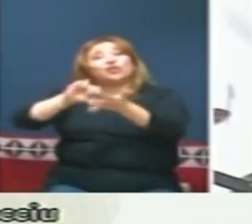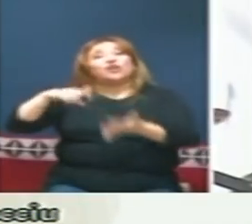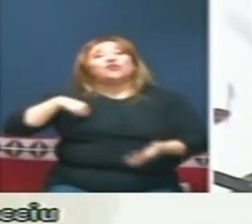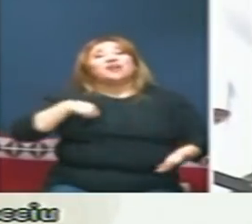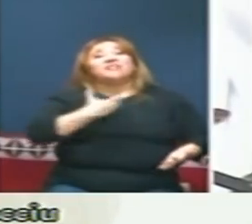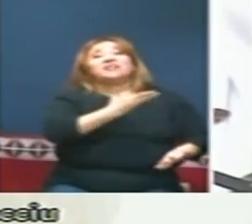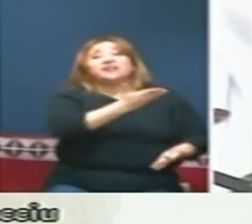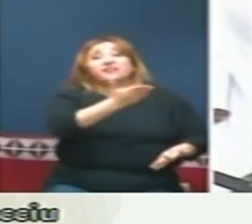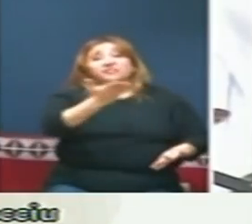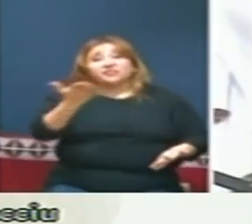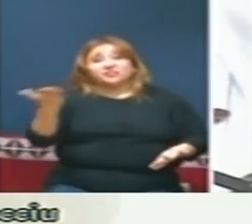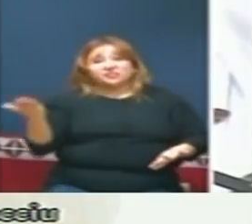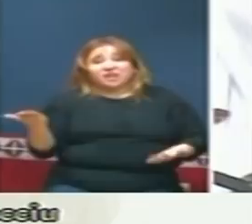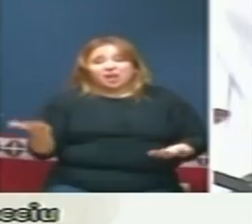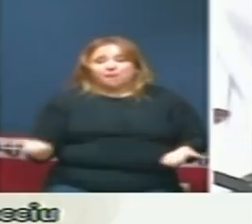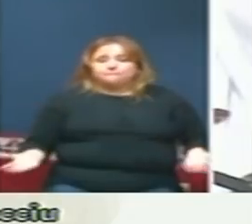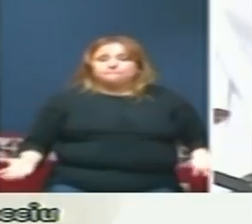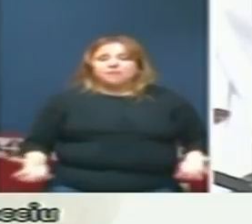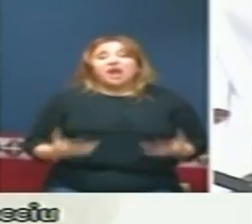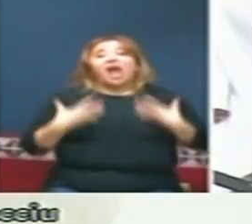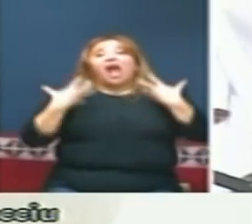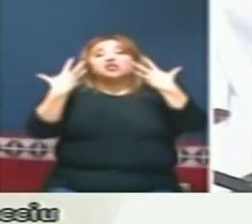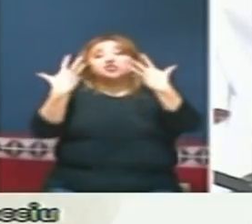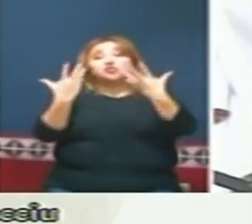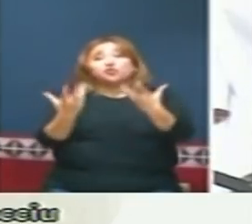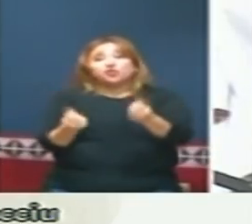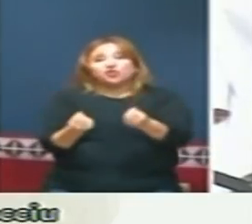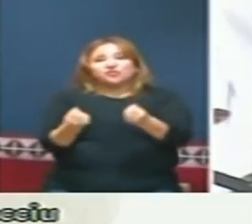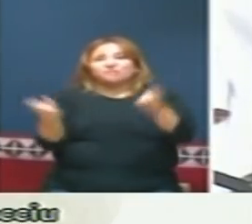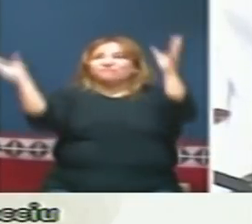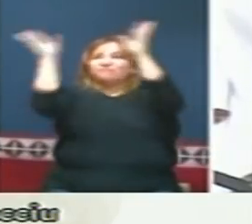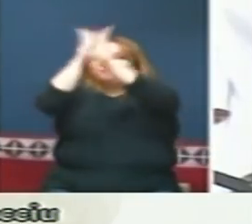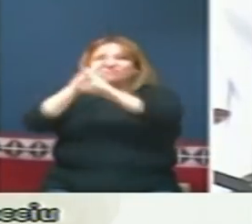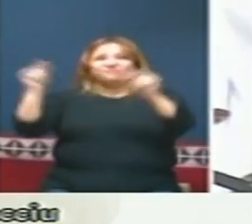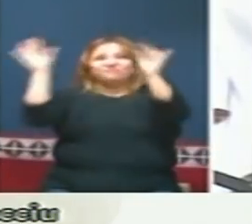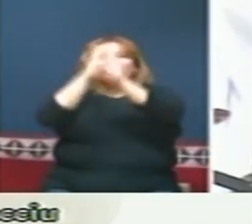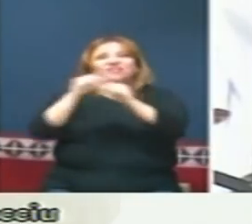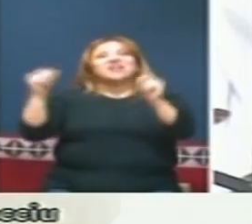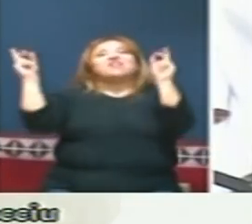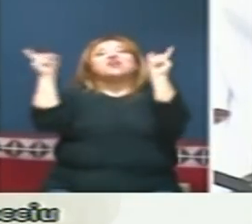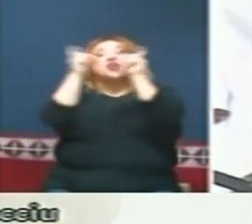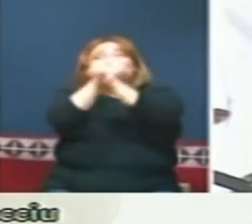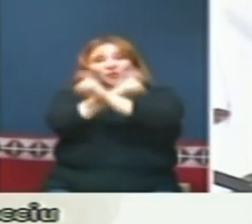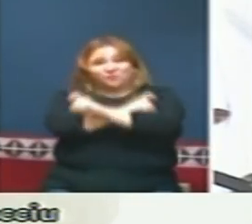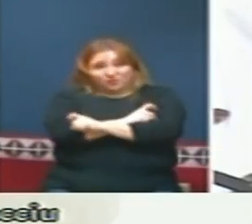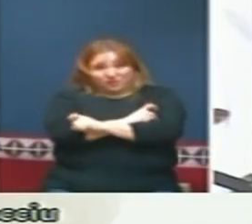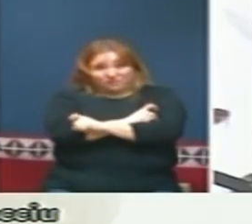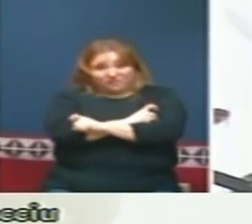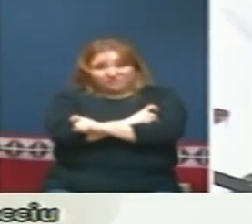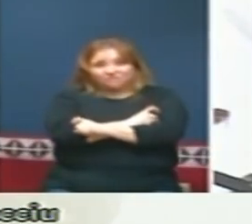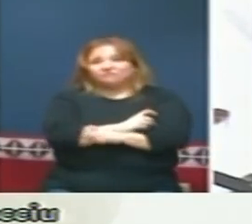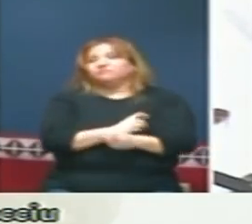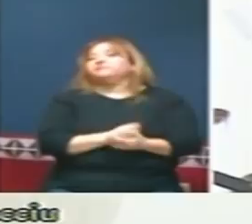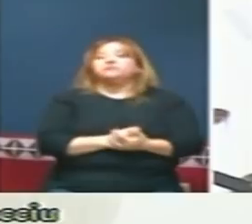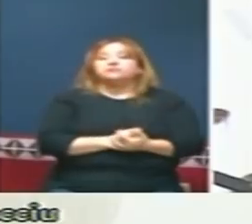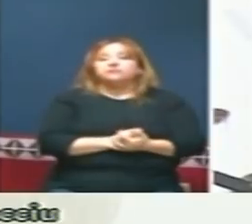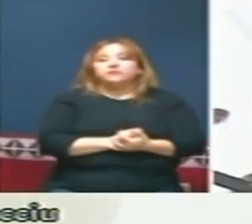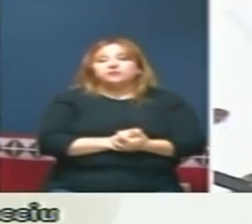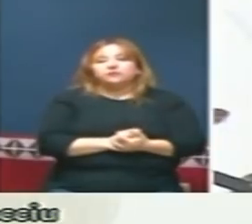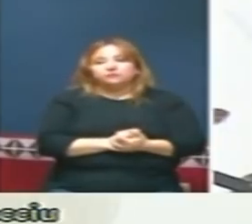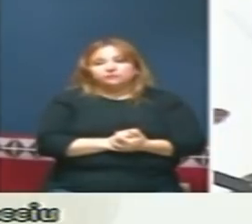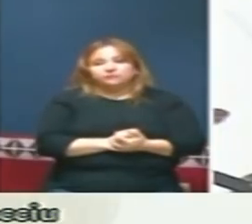sociedad, levantando puentes y derribando los muros de la indiferencia.